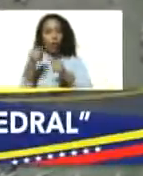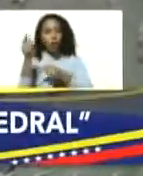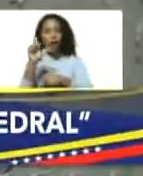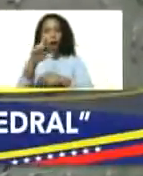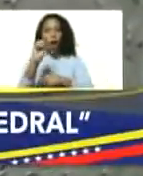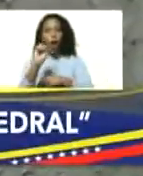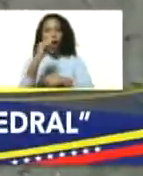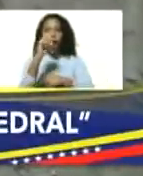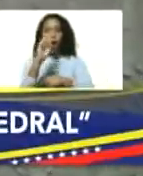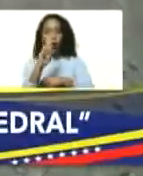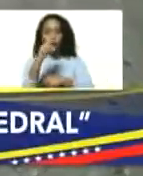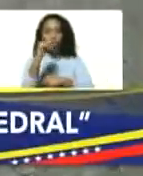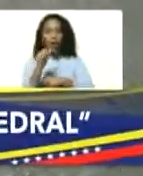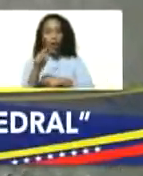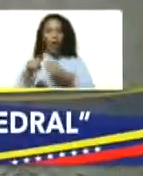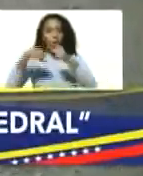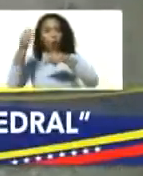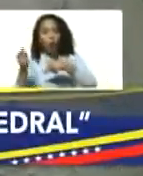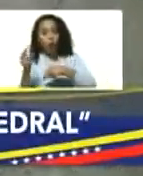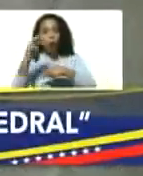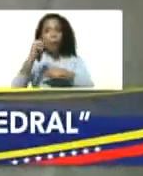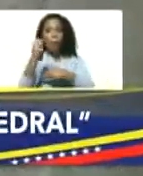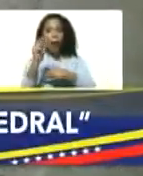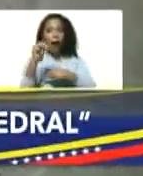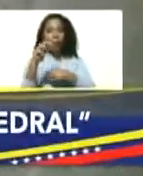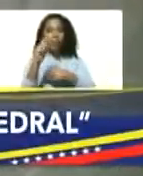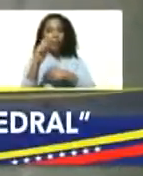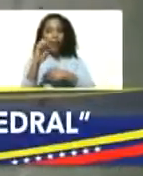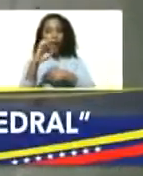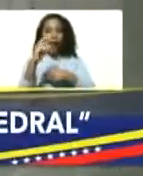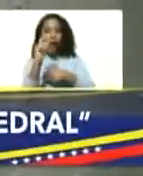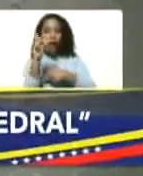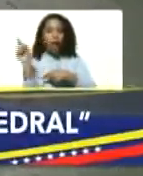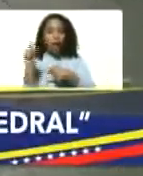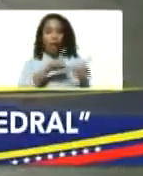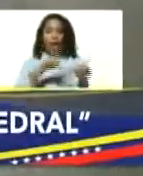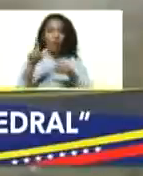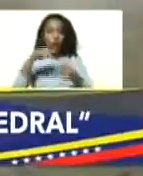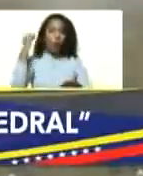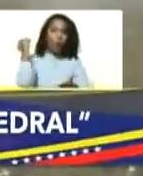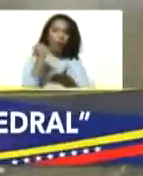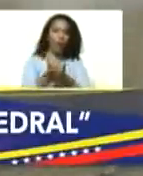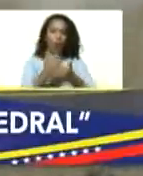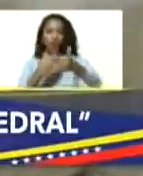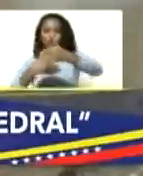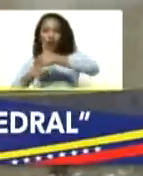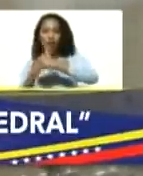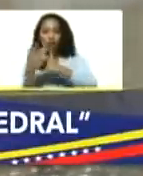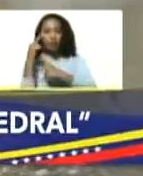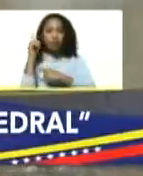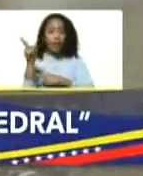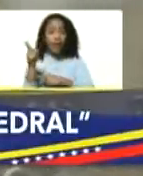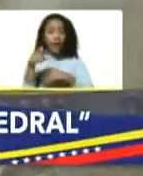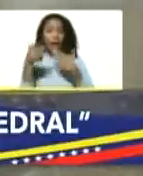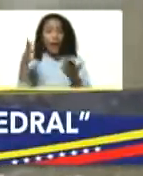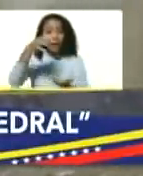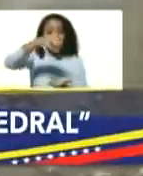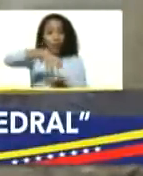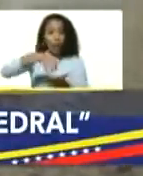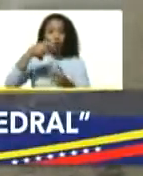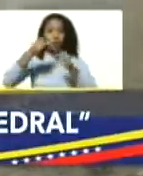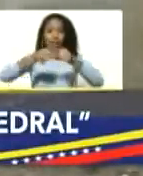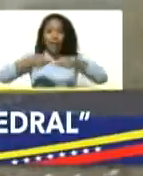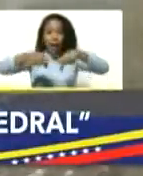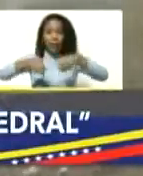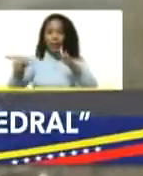en mantecal asimismo ya cuando están listos para matadero van al matadero del estado que queda